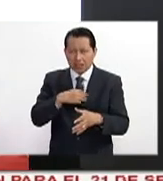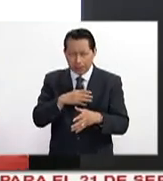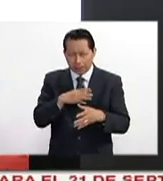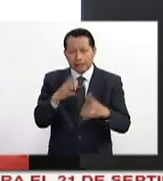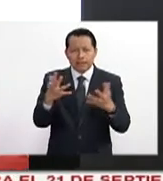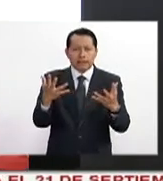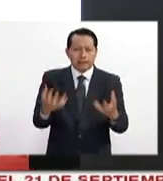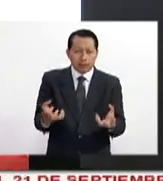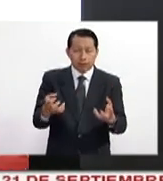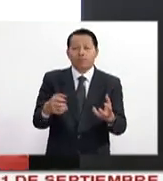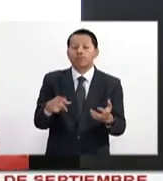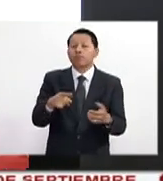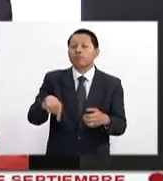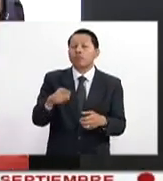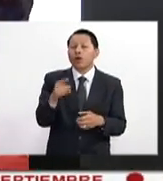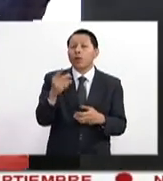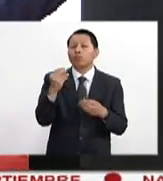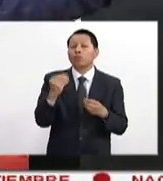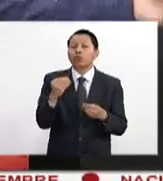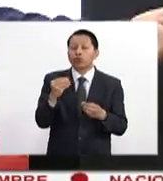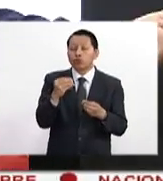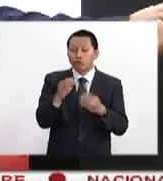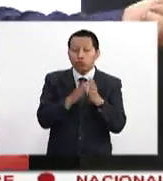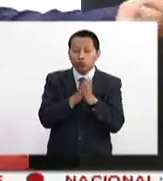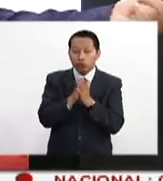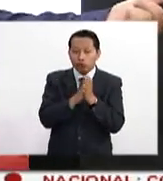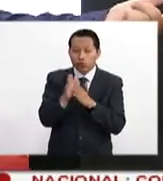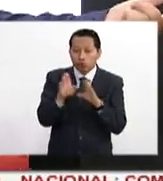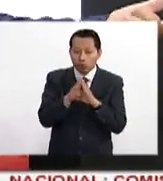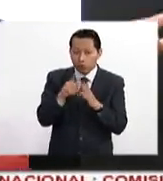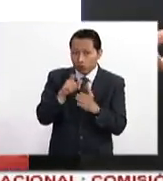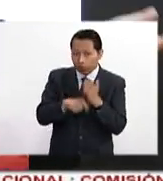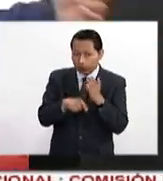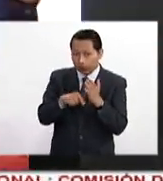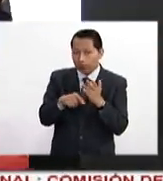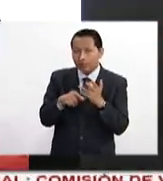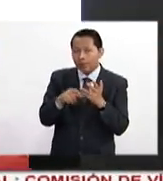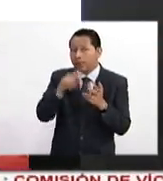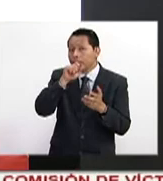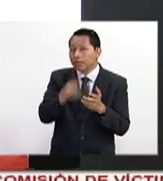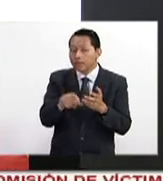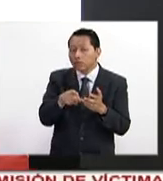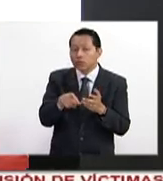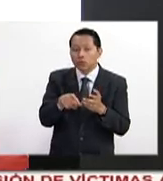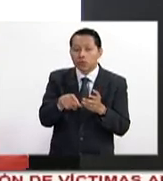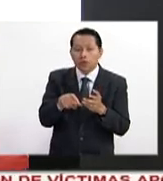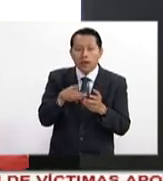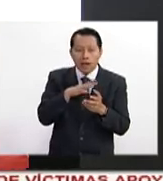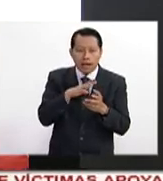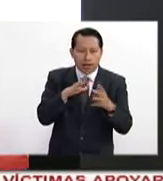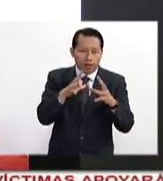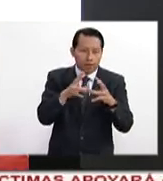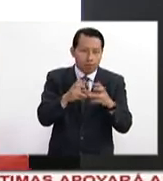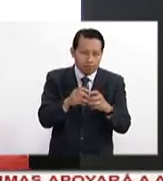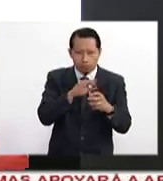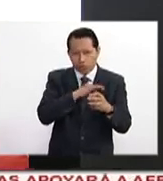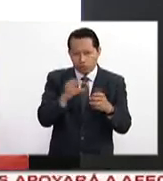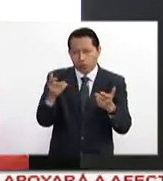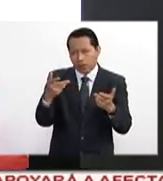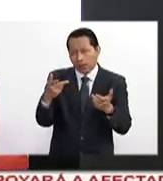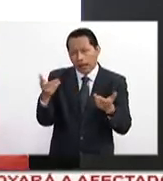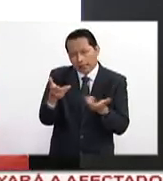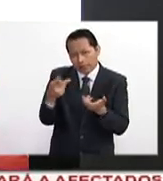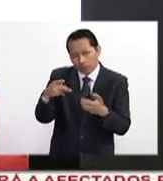Y muchos chocolateros les compran el chocolate a ellos, no hacen el chocolate. Claro. Lo funden y hacen sus creaciones,